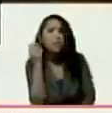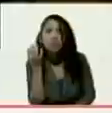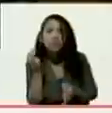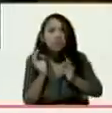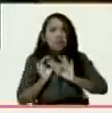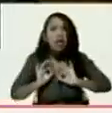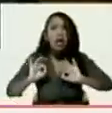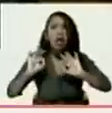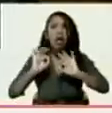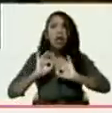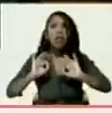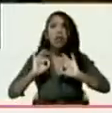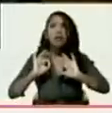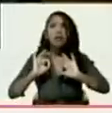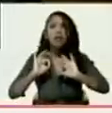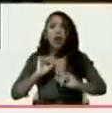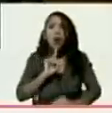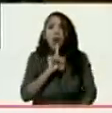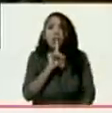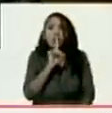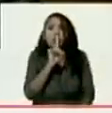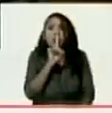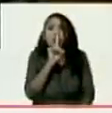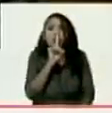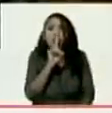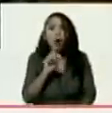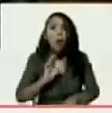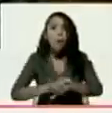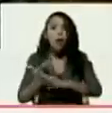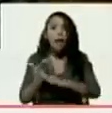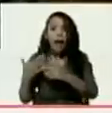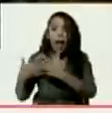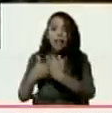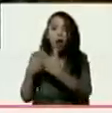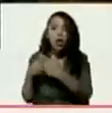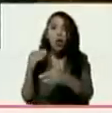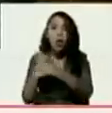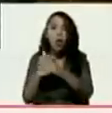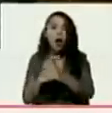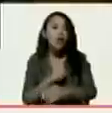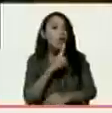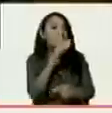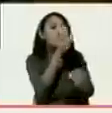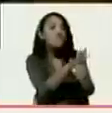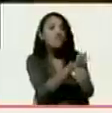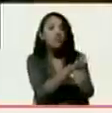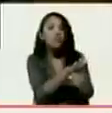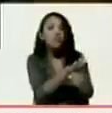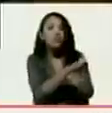Calladito. Los gringos como que le dijeron cállese la boca y les cumplen la orden.